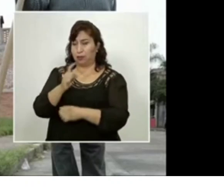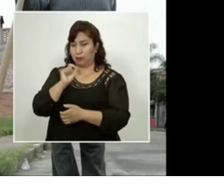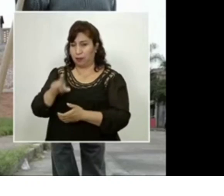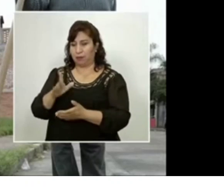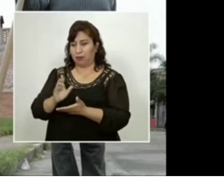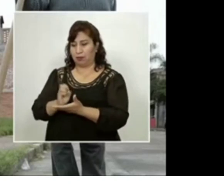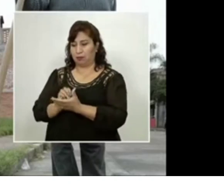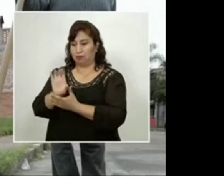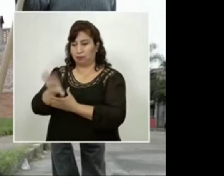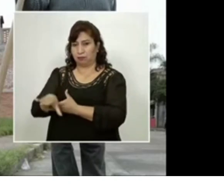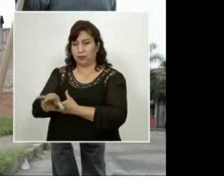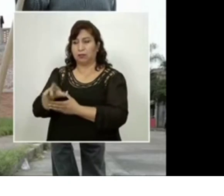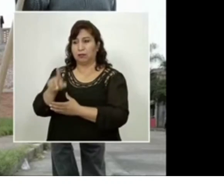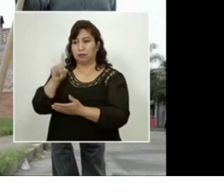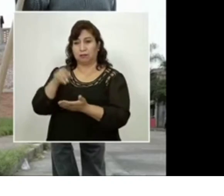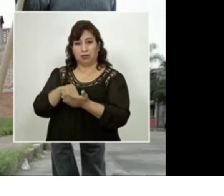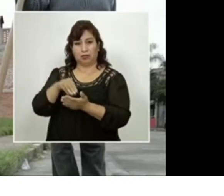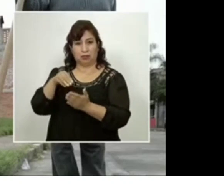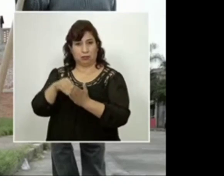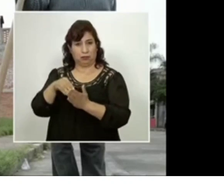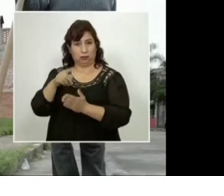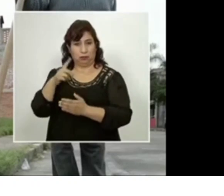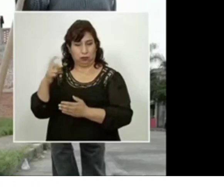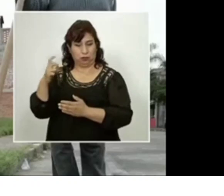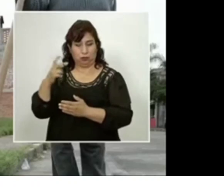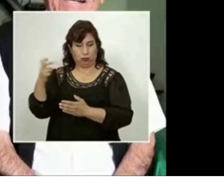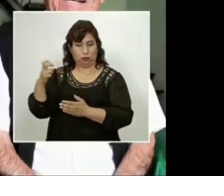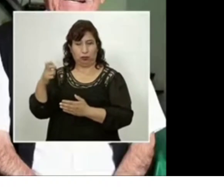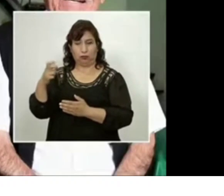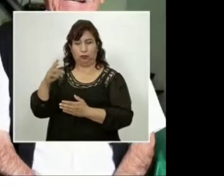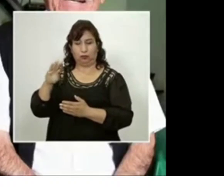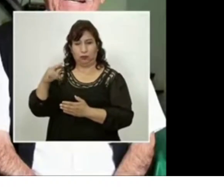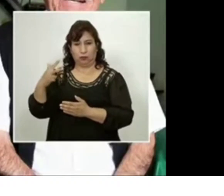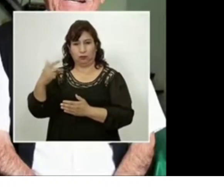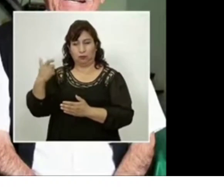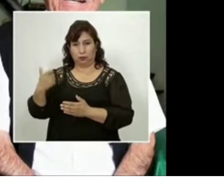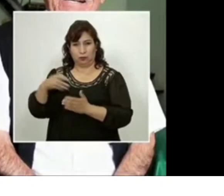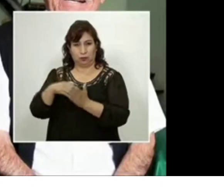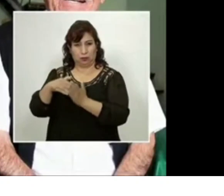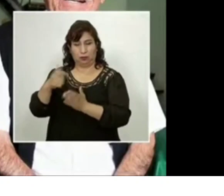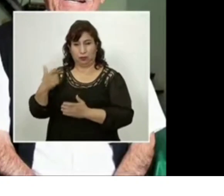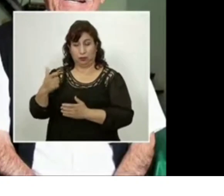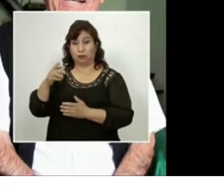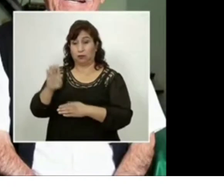año 1.298 millones de pesos en beneficio de